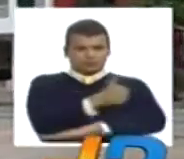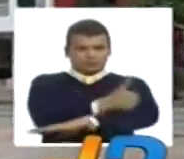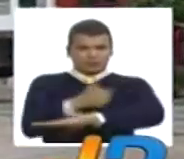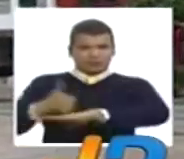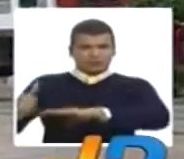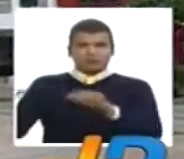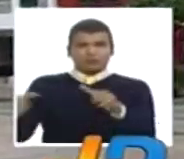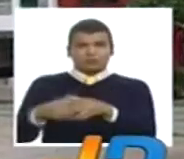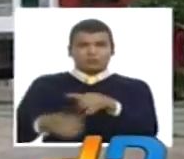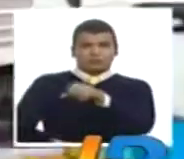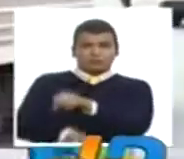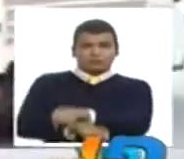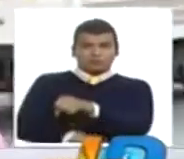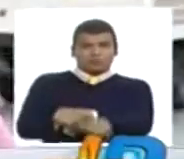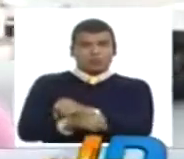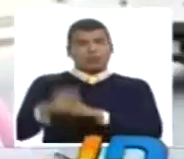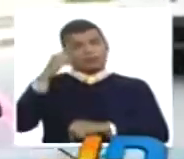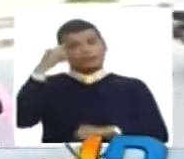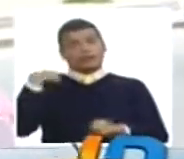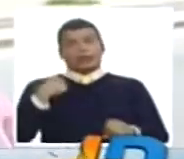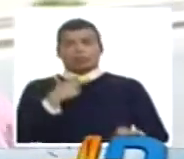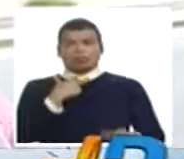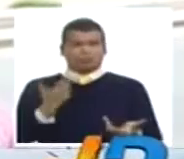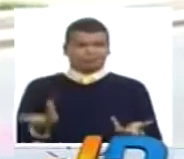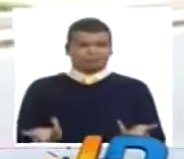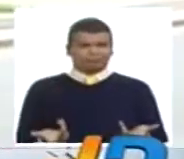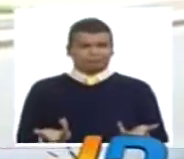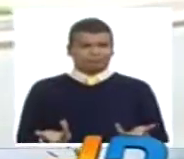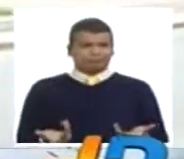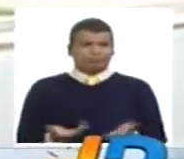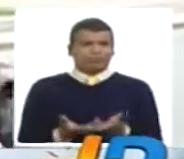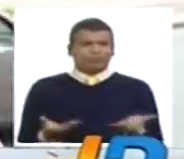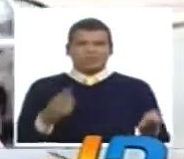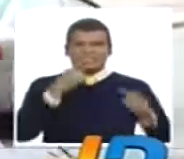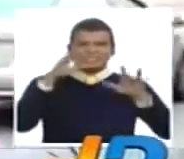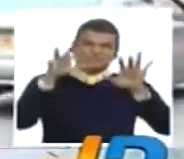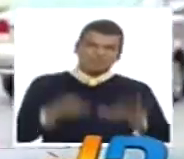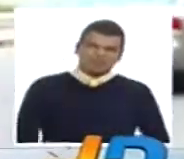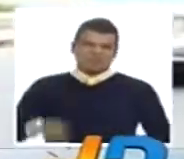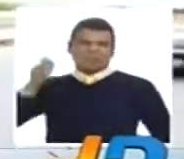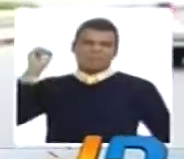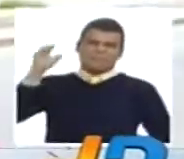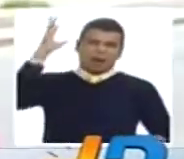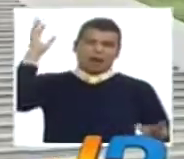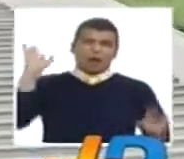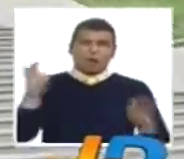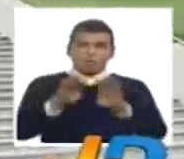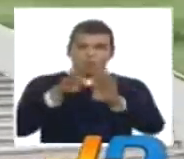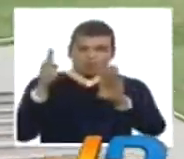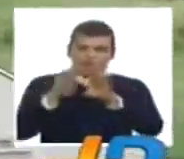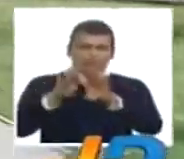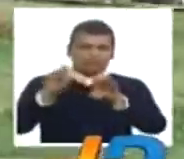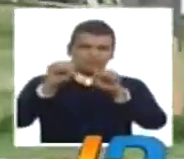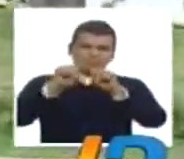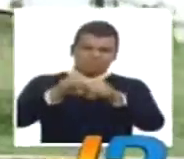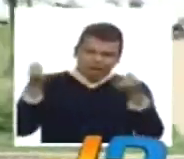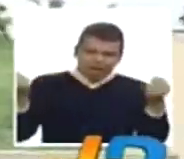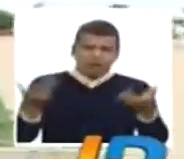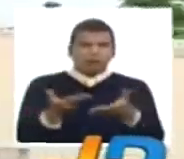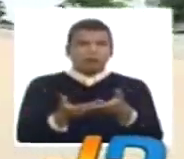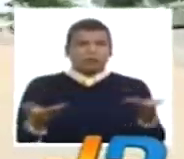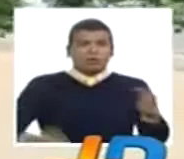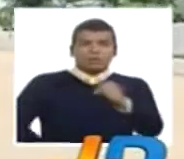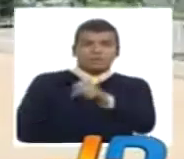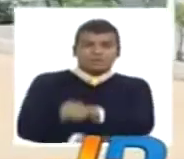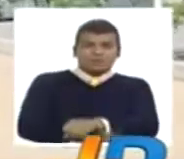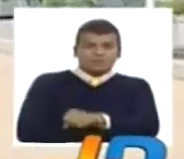de los equipos no lo afectará. No vas a ver que la gente daña los vidrios, daña las puertas, daña las estructuras, que sencillamente cuando hay